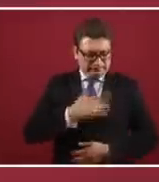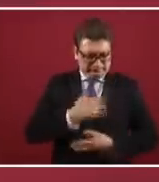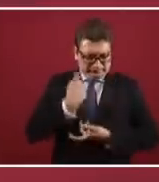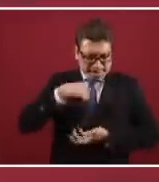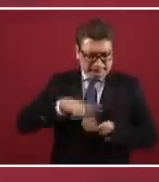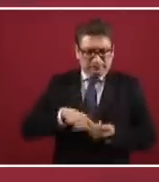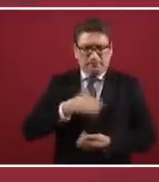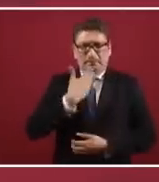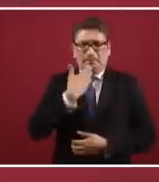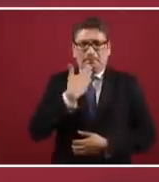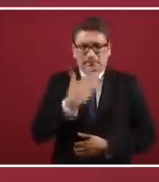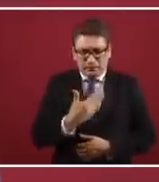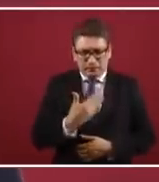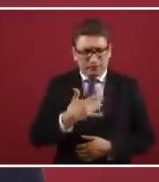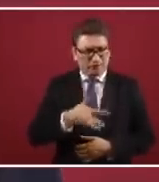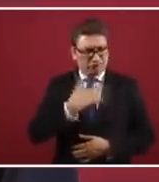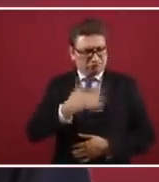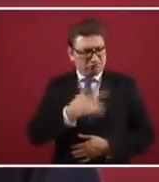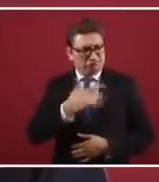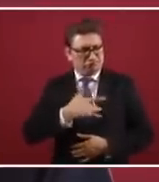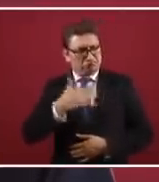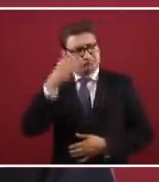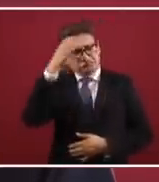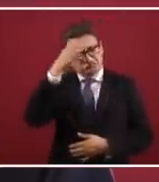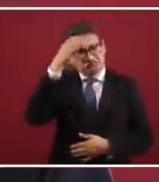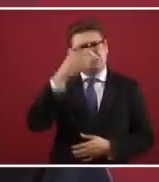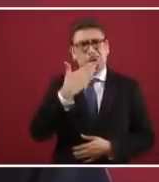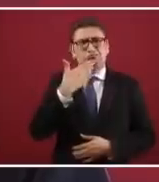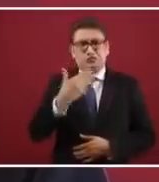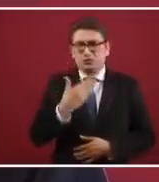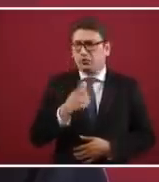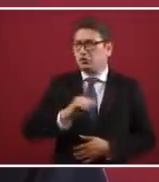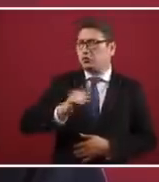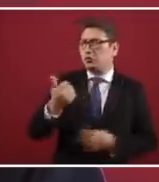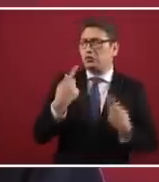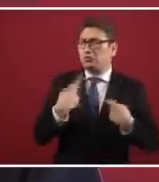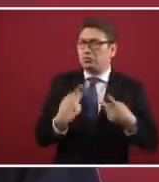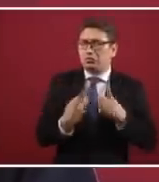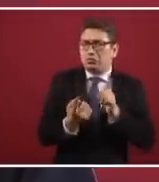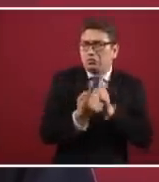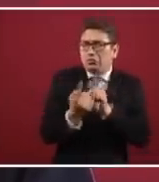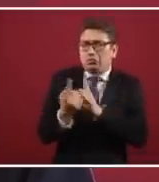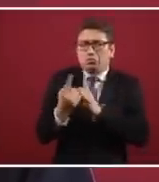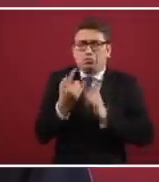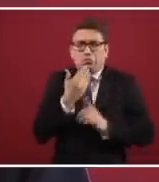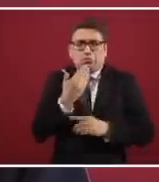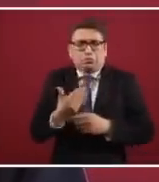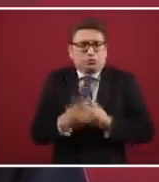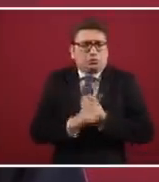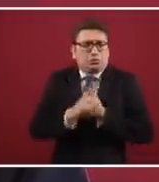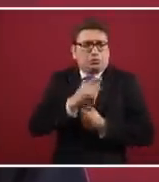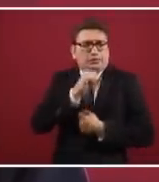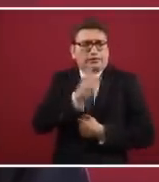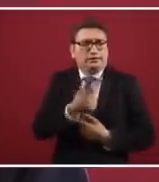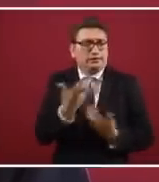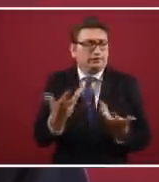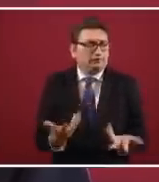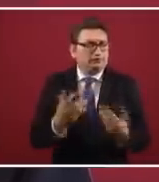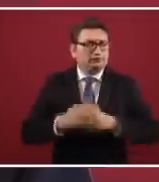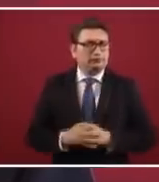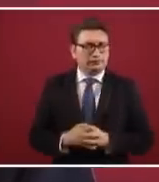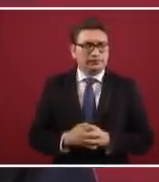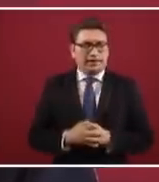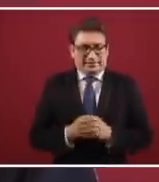con nuestra conciencia y estar bien con el prójimo. Entonces, ¿por qué no hablar de estos